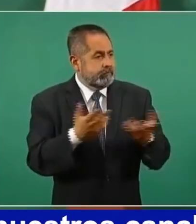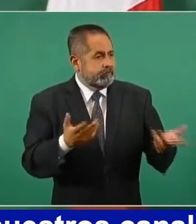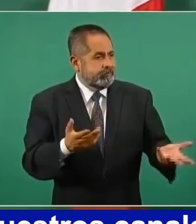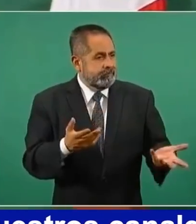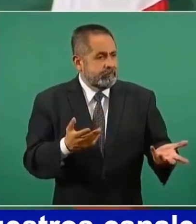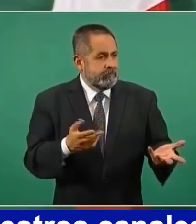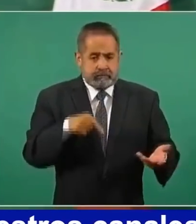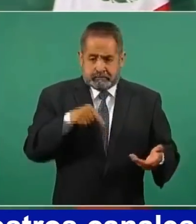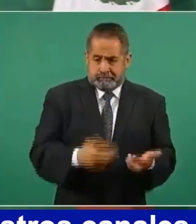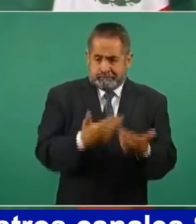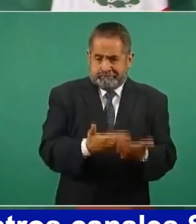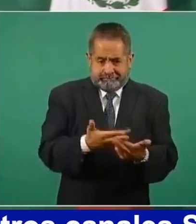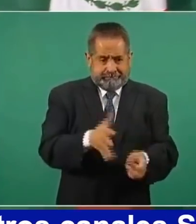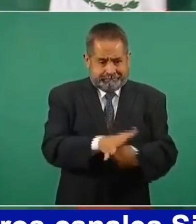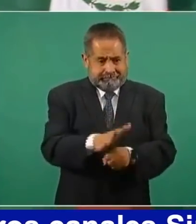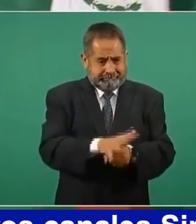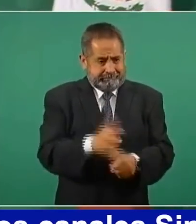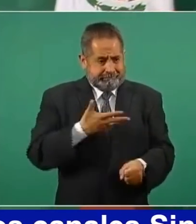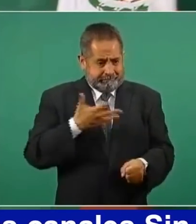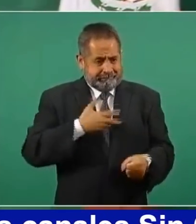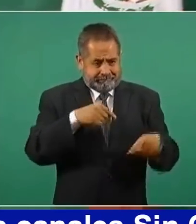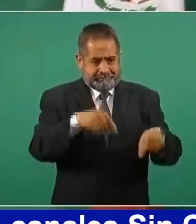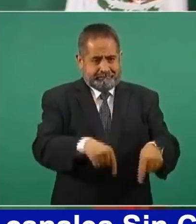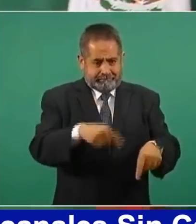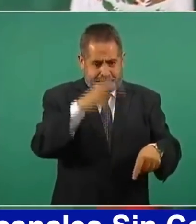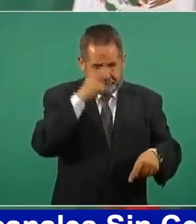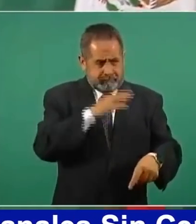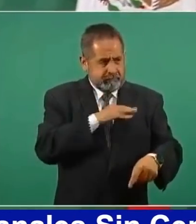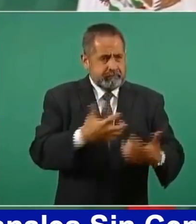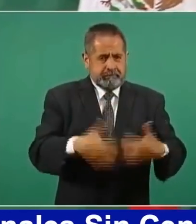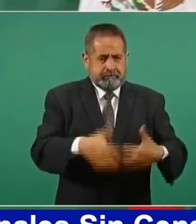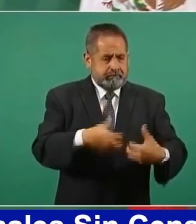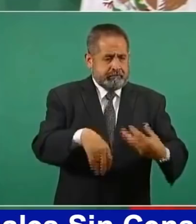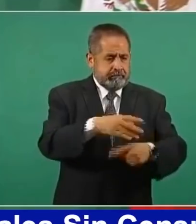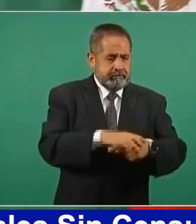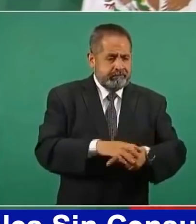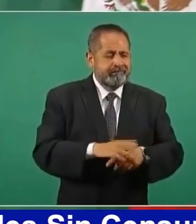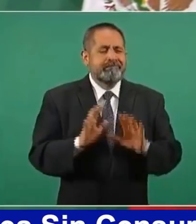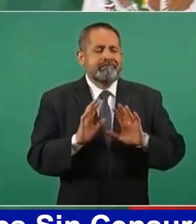de tener los fertilizantes, de producir los fertilizantes en México.